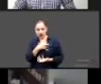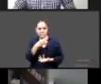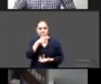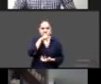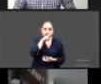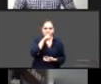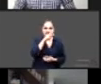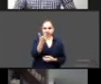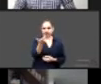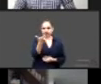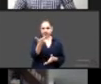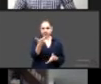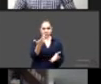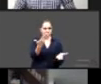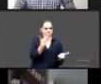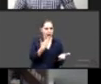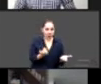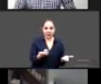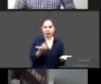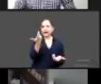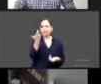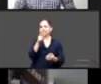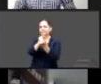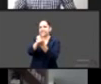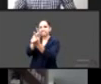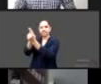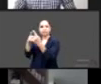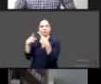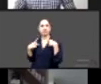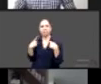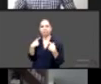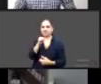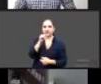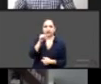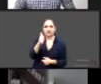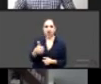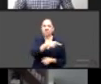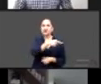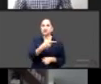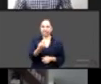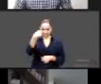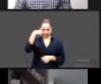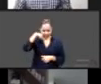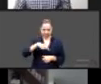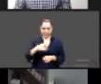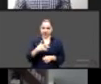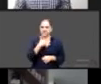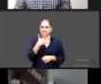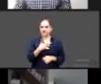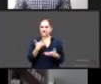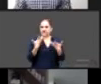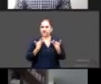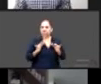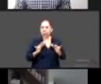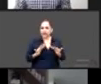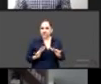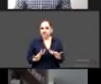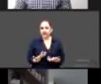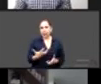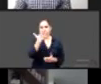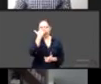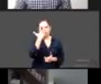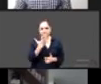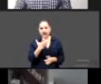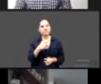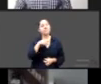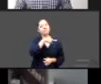de interacción social, y se encuentran deprimidas. Y es ahí donde se da el acompañamiento tanto espiritual como emocional.